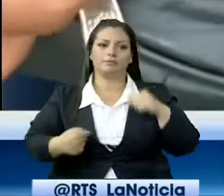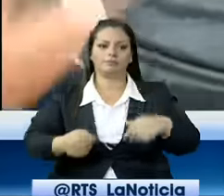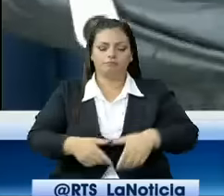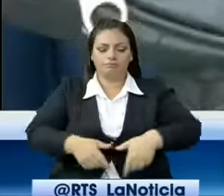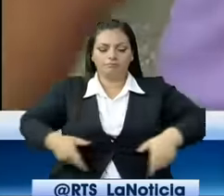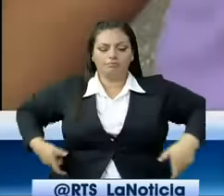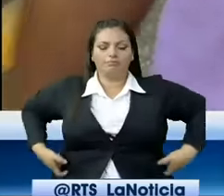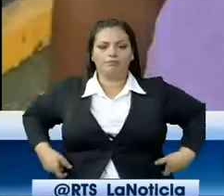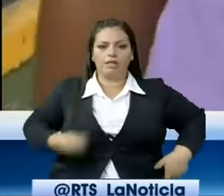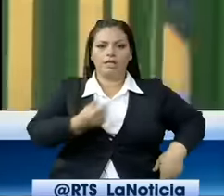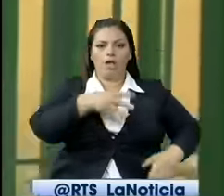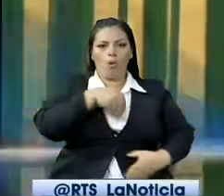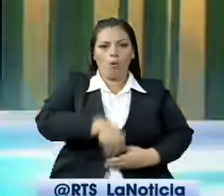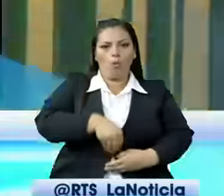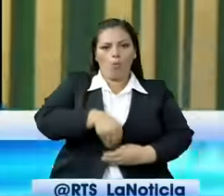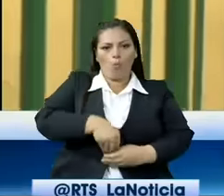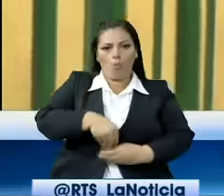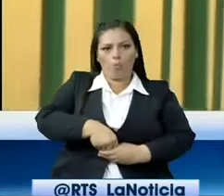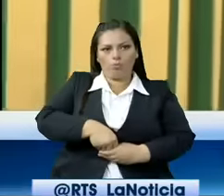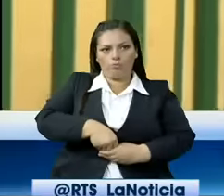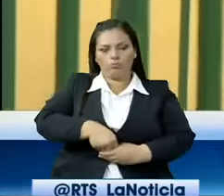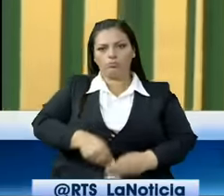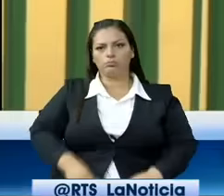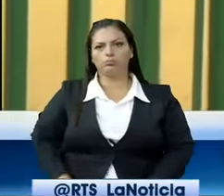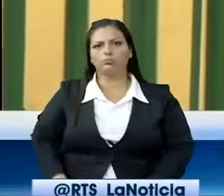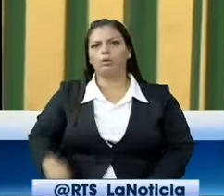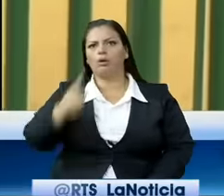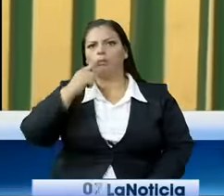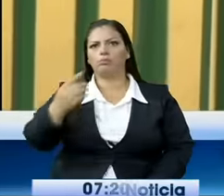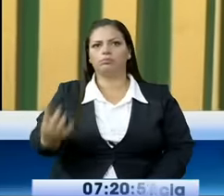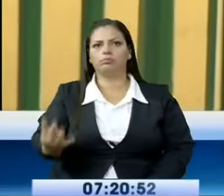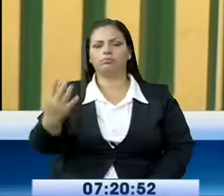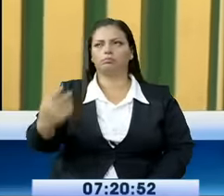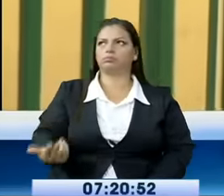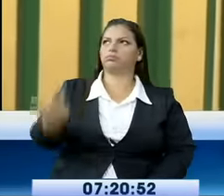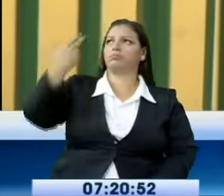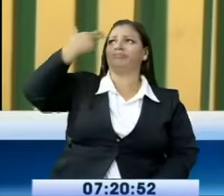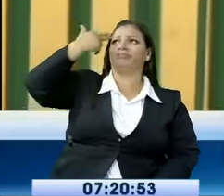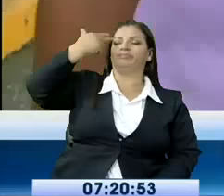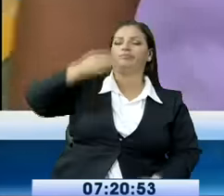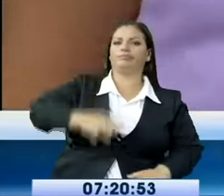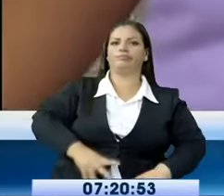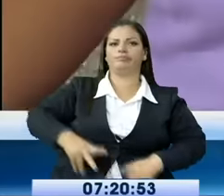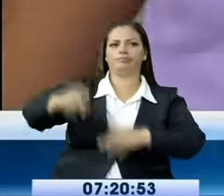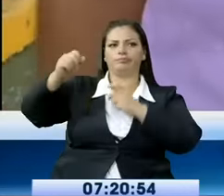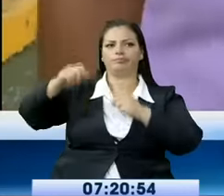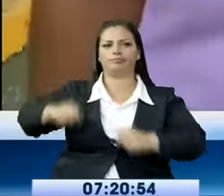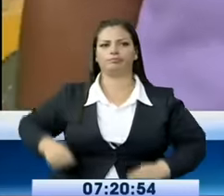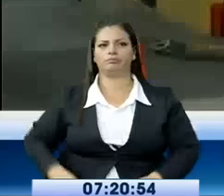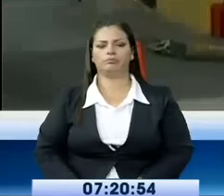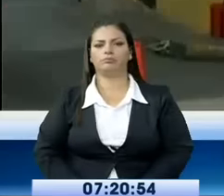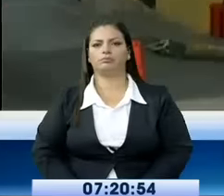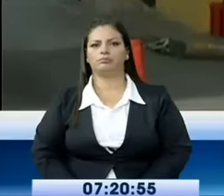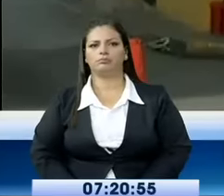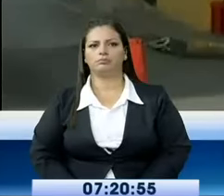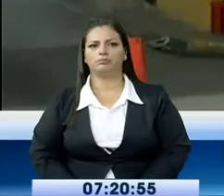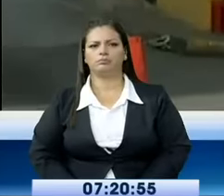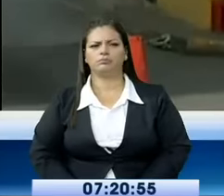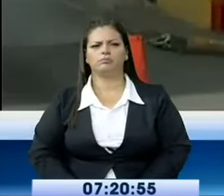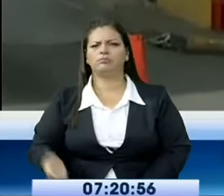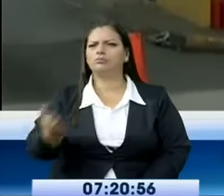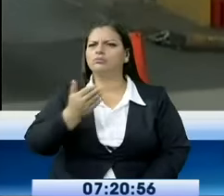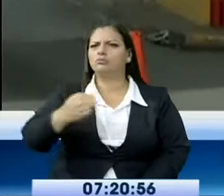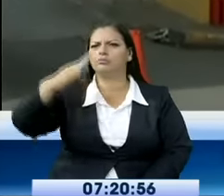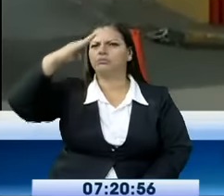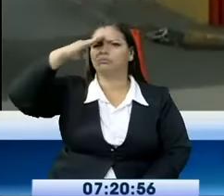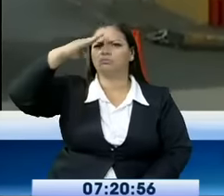aquí, empezaron los robos. Quienes laboran en este espacio no se explican cómo pasó. ¿Cómo lo dejan entrar sin plata? Dejan entrar